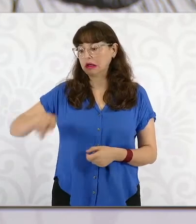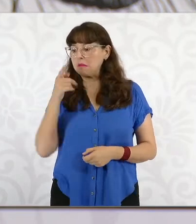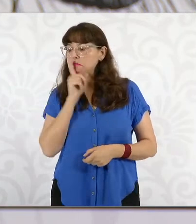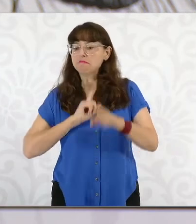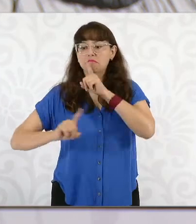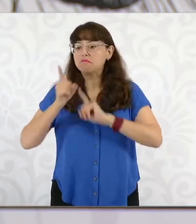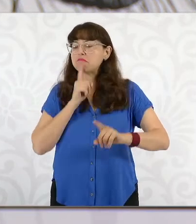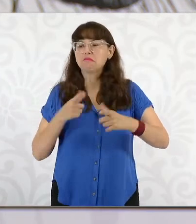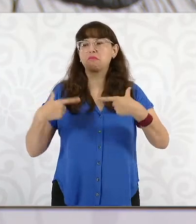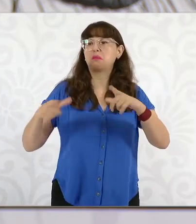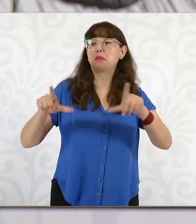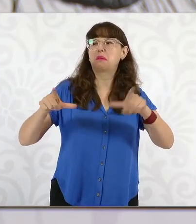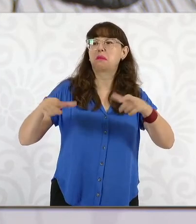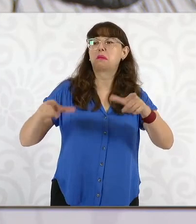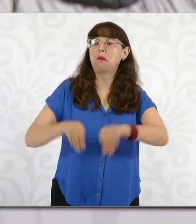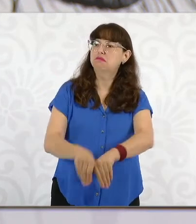falsedades o mentiras.